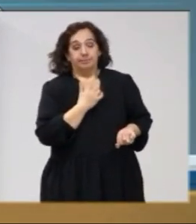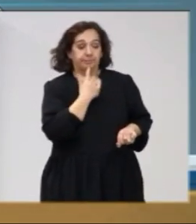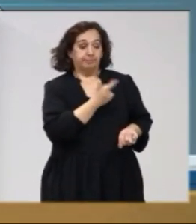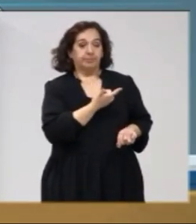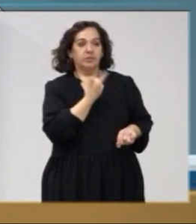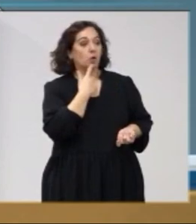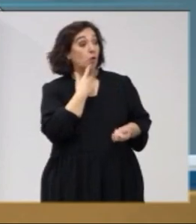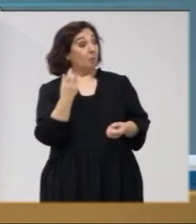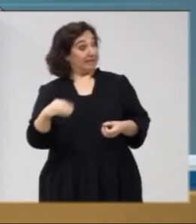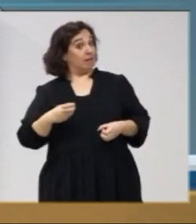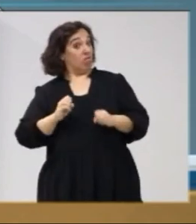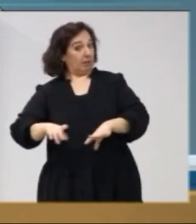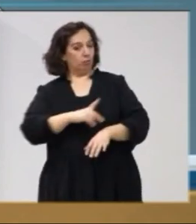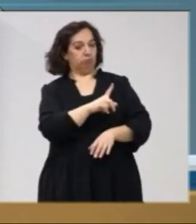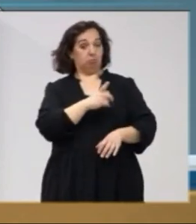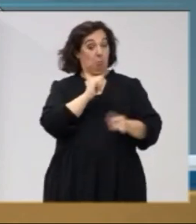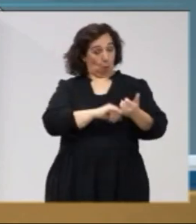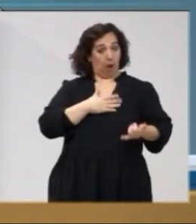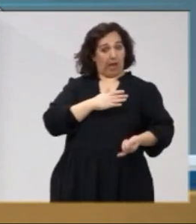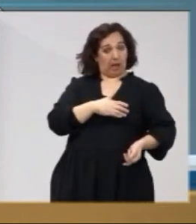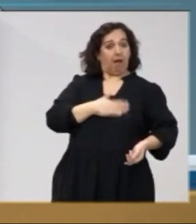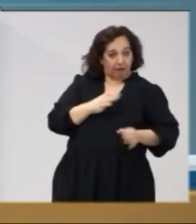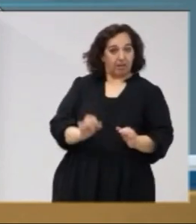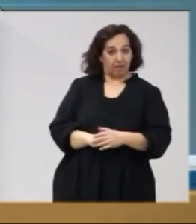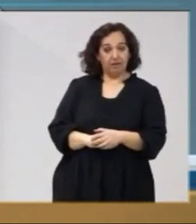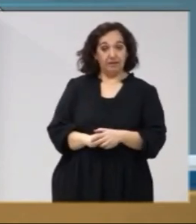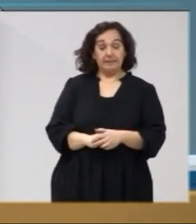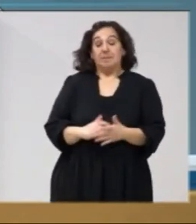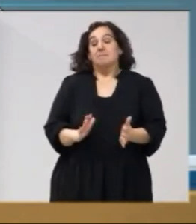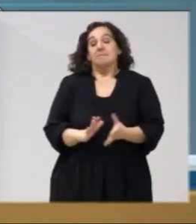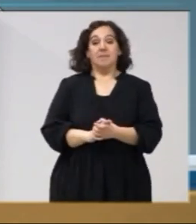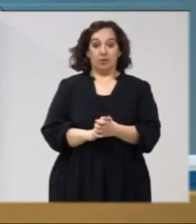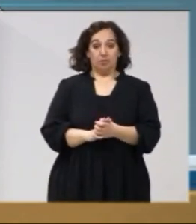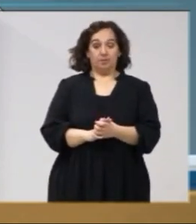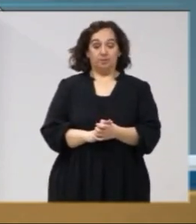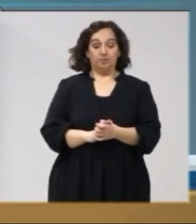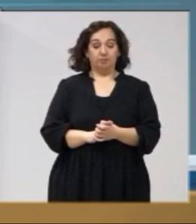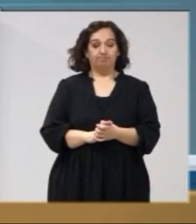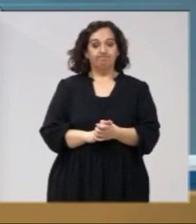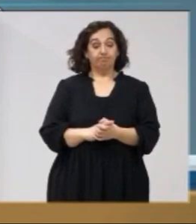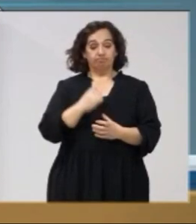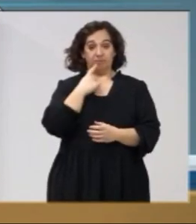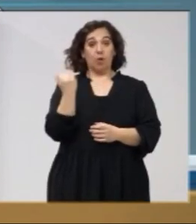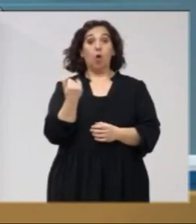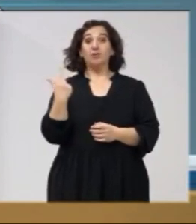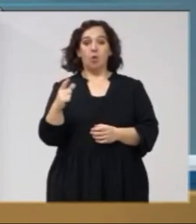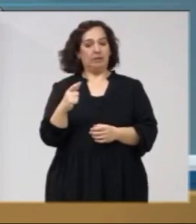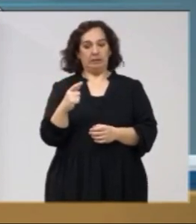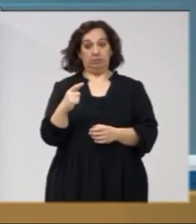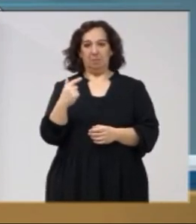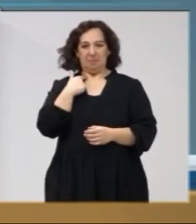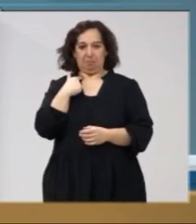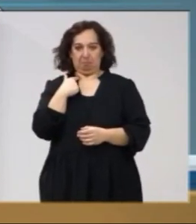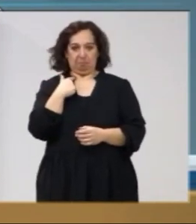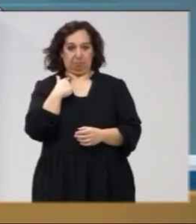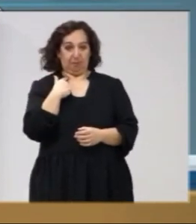que dimito de presidente. Pero también digo que José Luis no está perdido